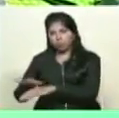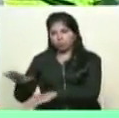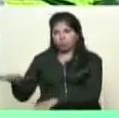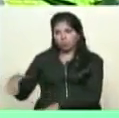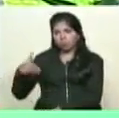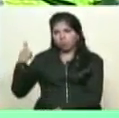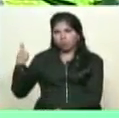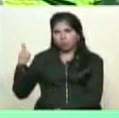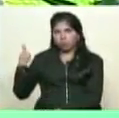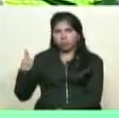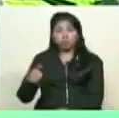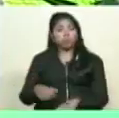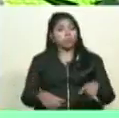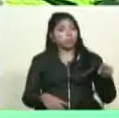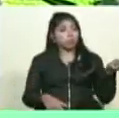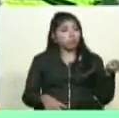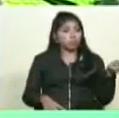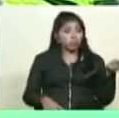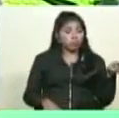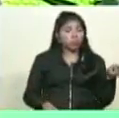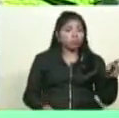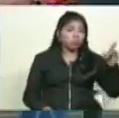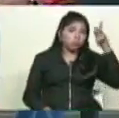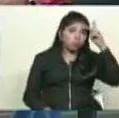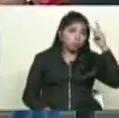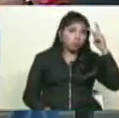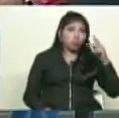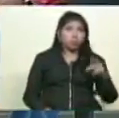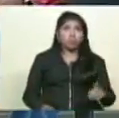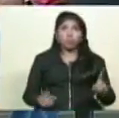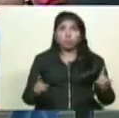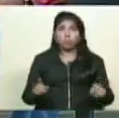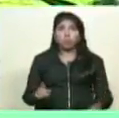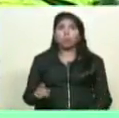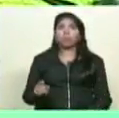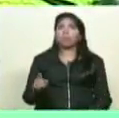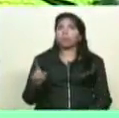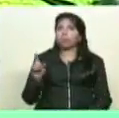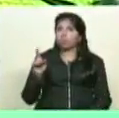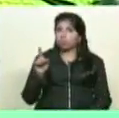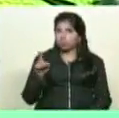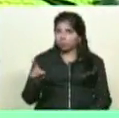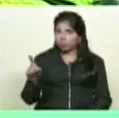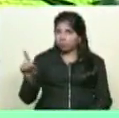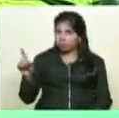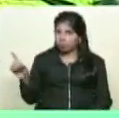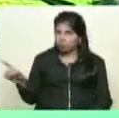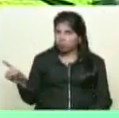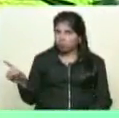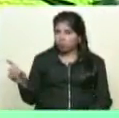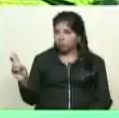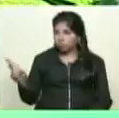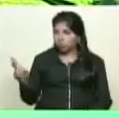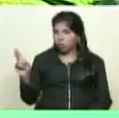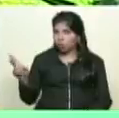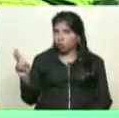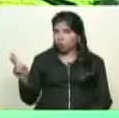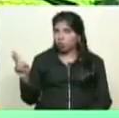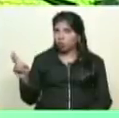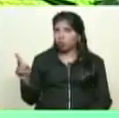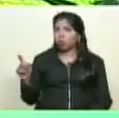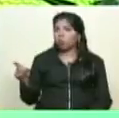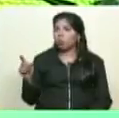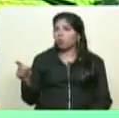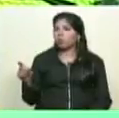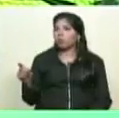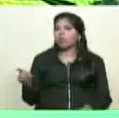Ovalle, ustedes dos en Unión Cívico-Militar son los dos padrinos jefes de los CPT. Ustedes dos.